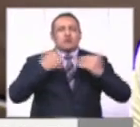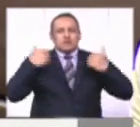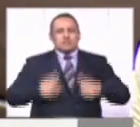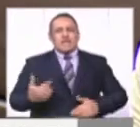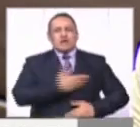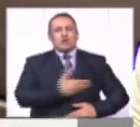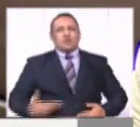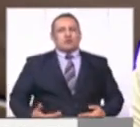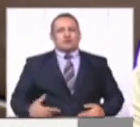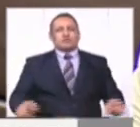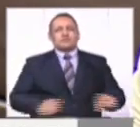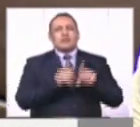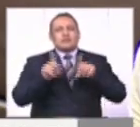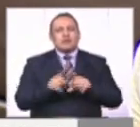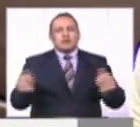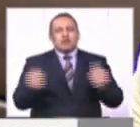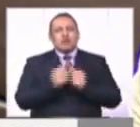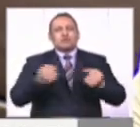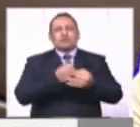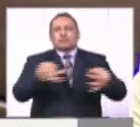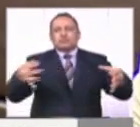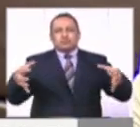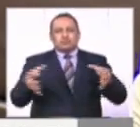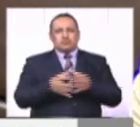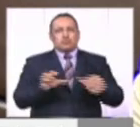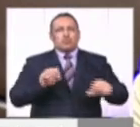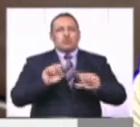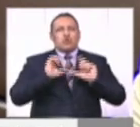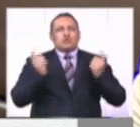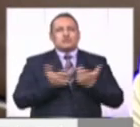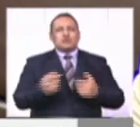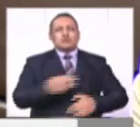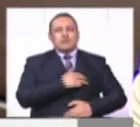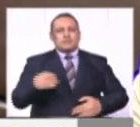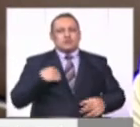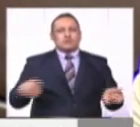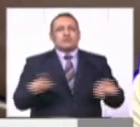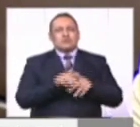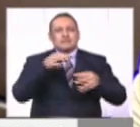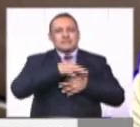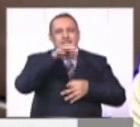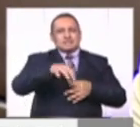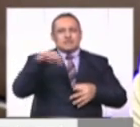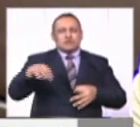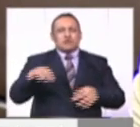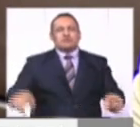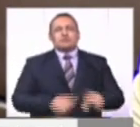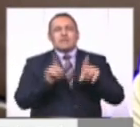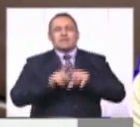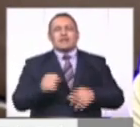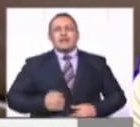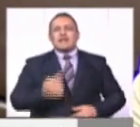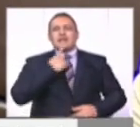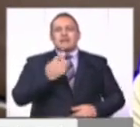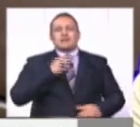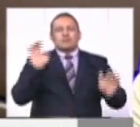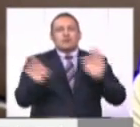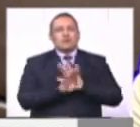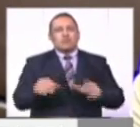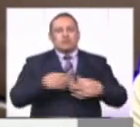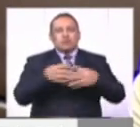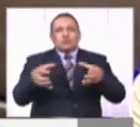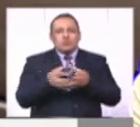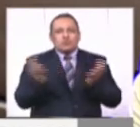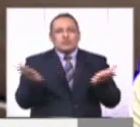gobierno esos supuestos consejos de ministros descentralizados no eran más que una